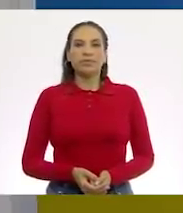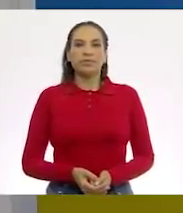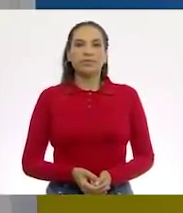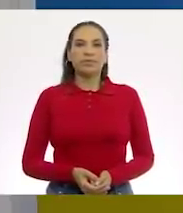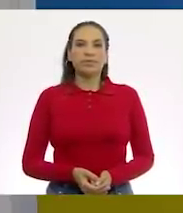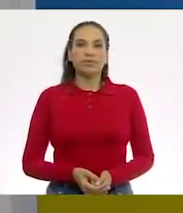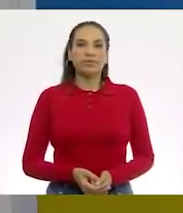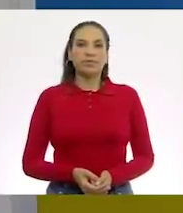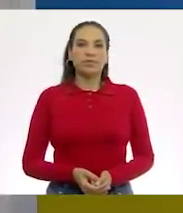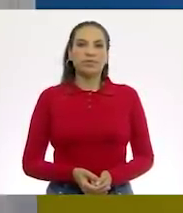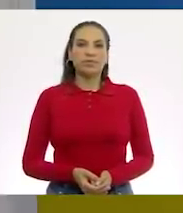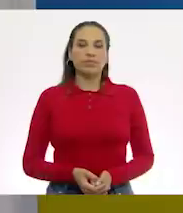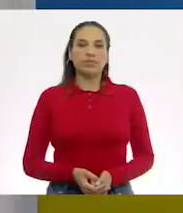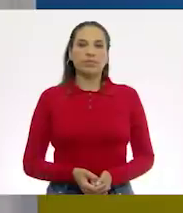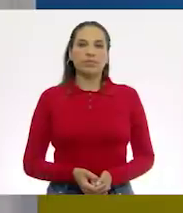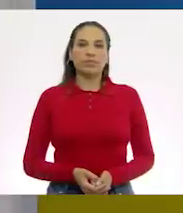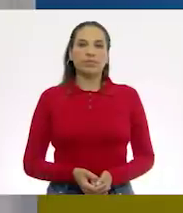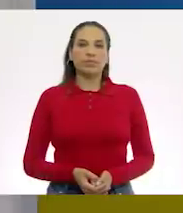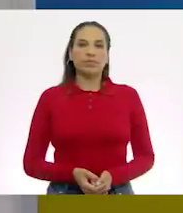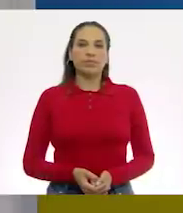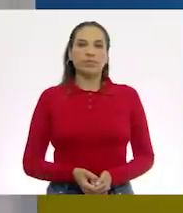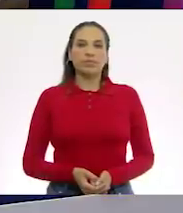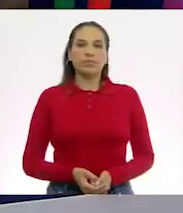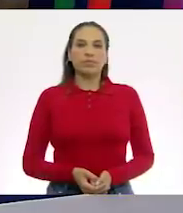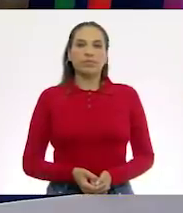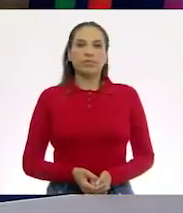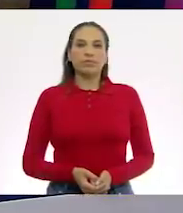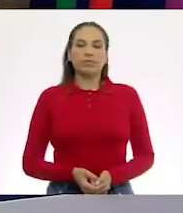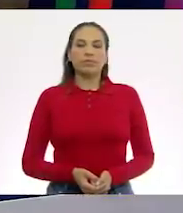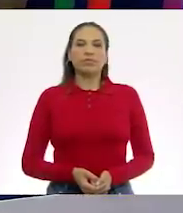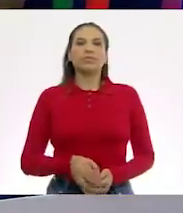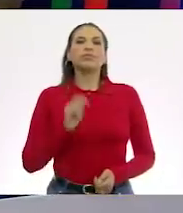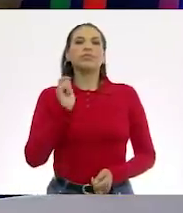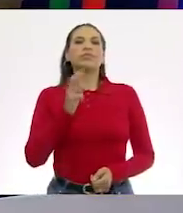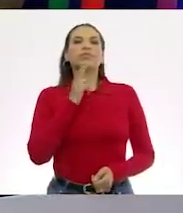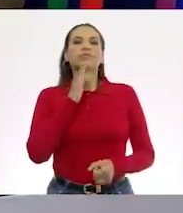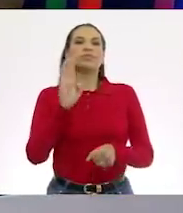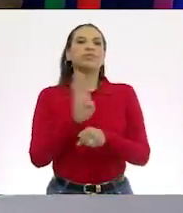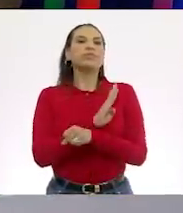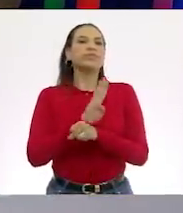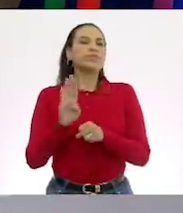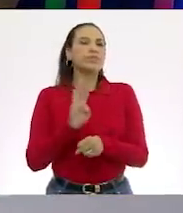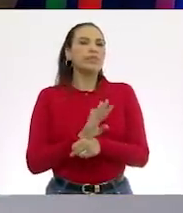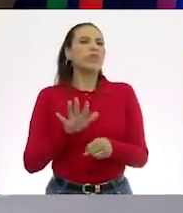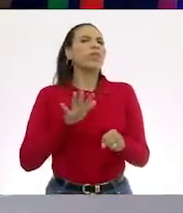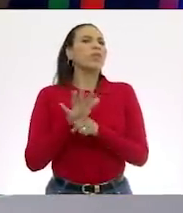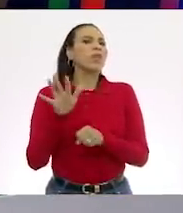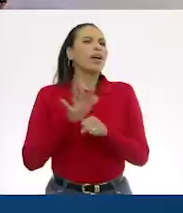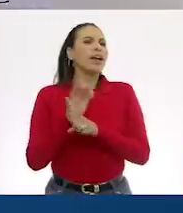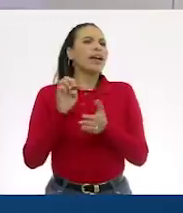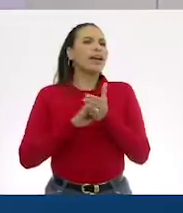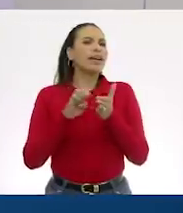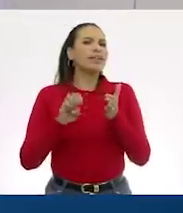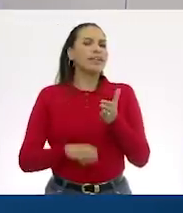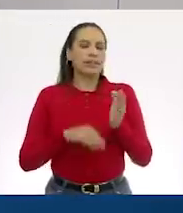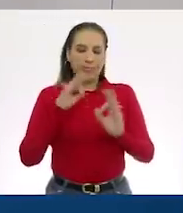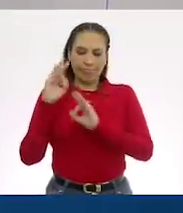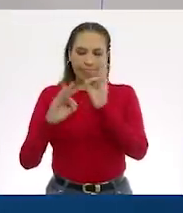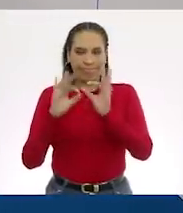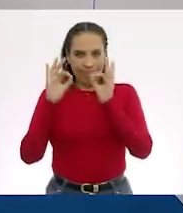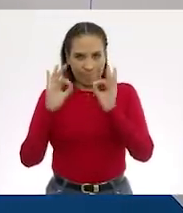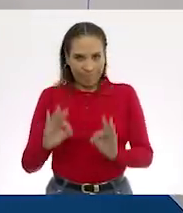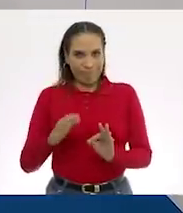nuestro bienestar. ¿cuáles son ejemplos de un trato